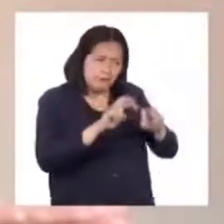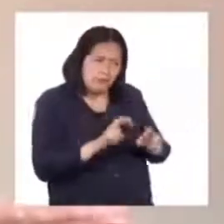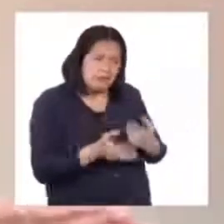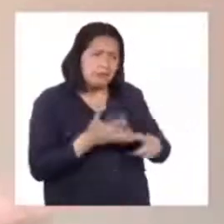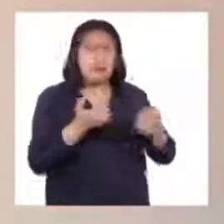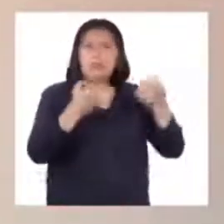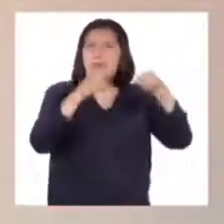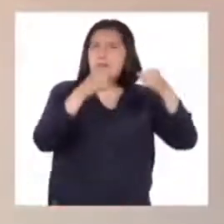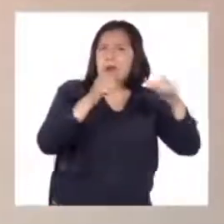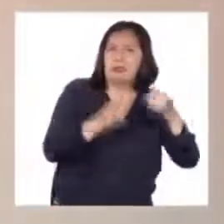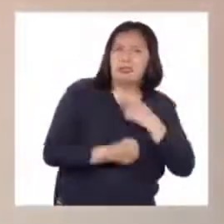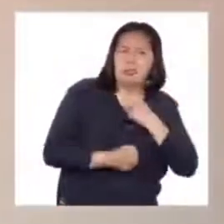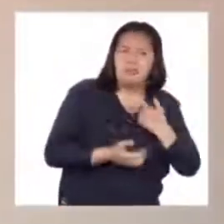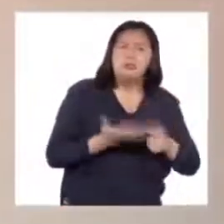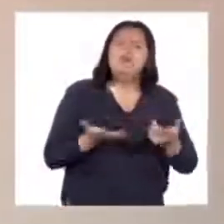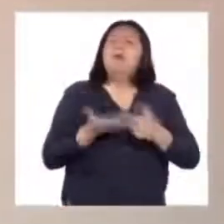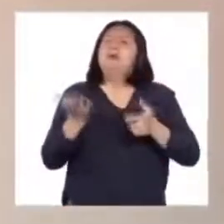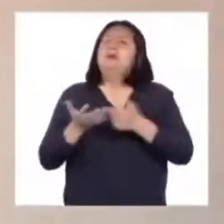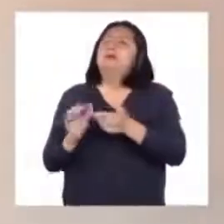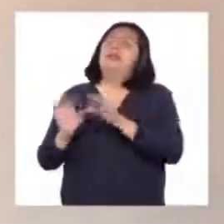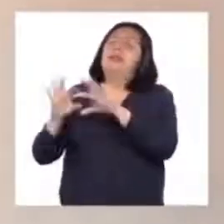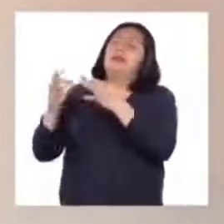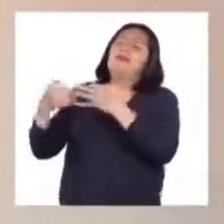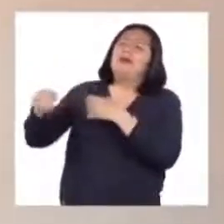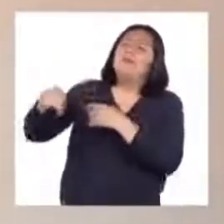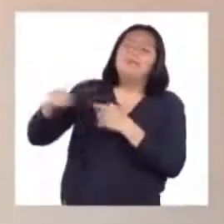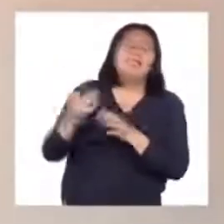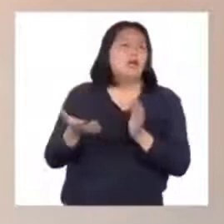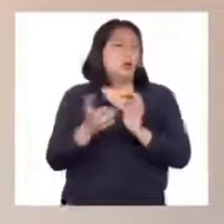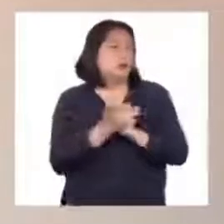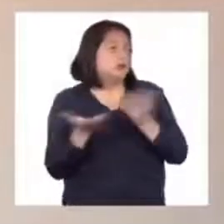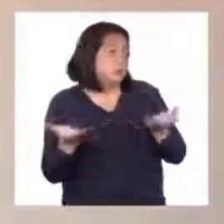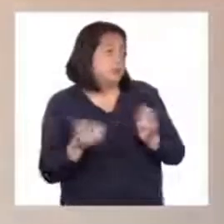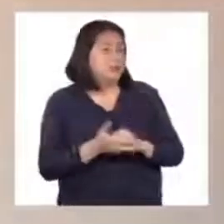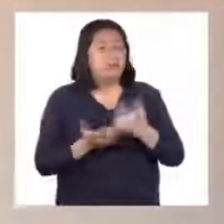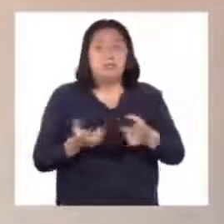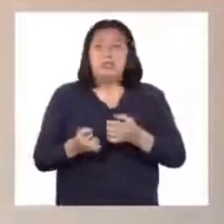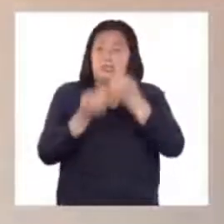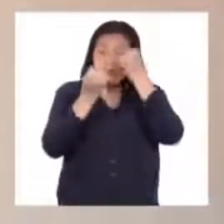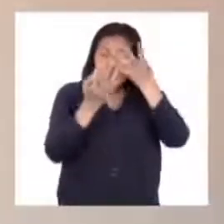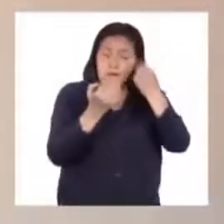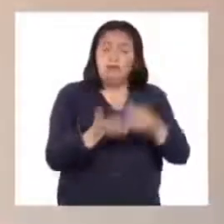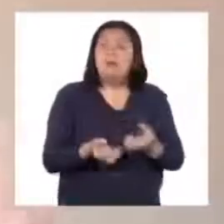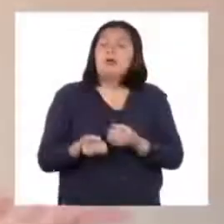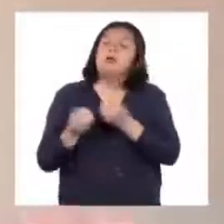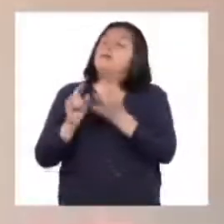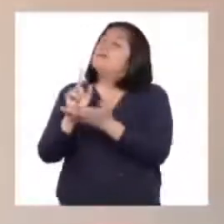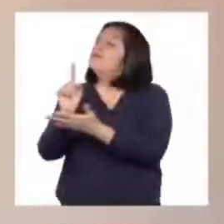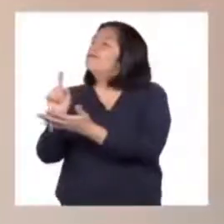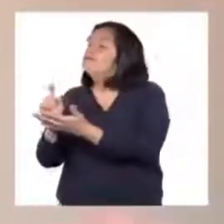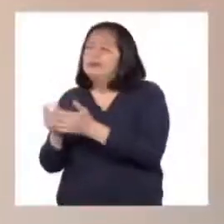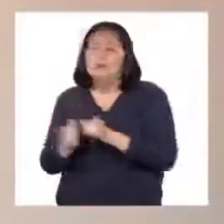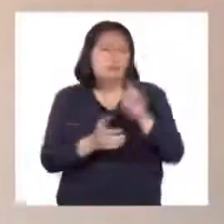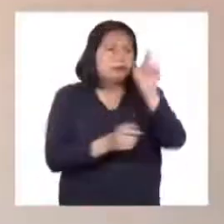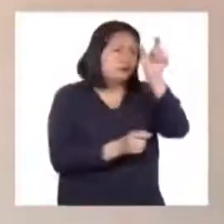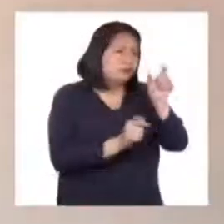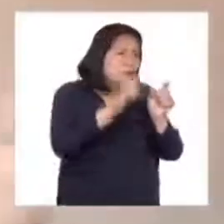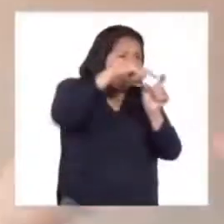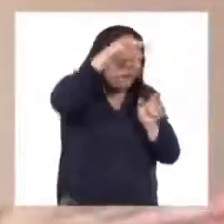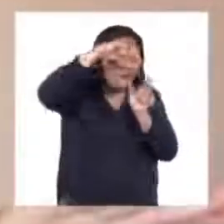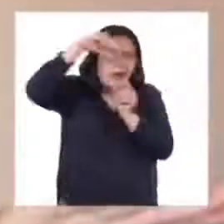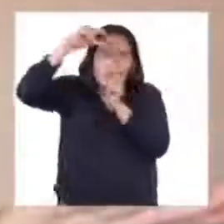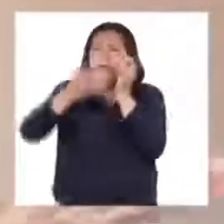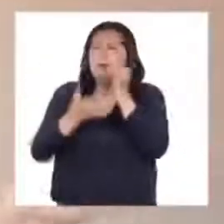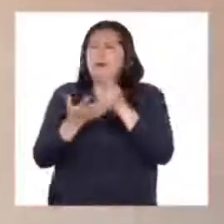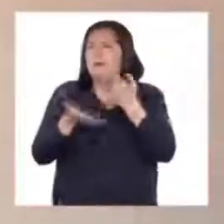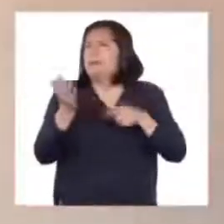el deporte favorito de los miembros de tu familia o de tus amigos y comunica los resultados en un gráfico de barras.